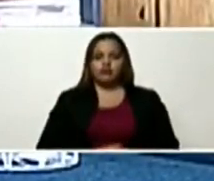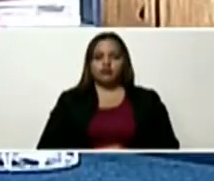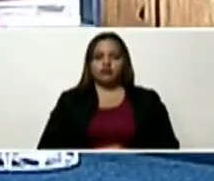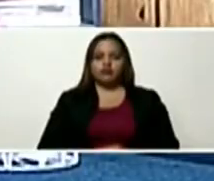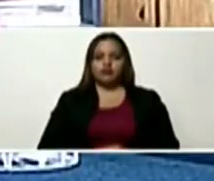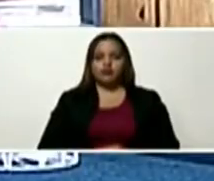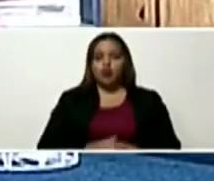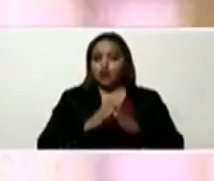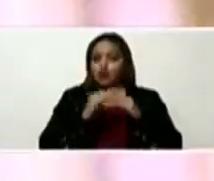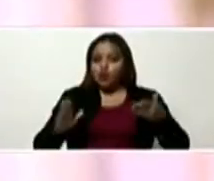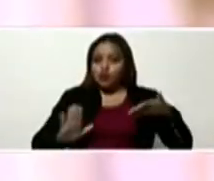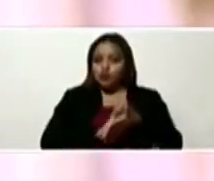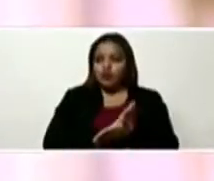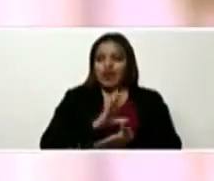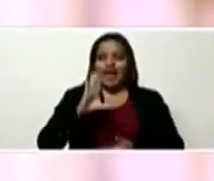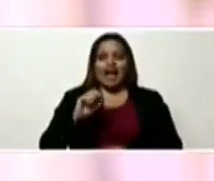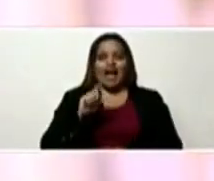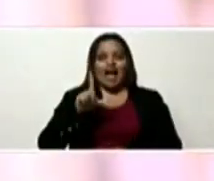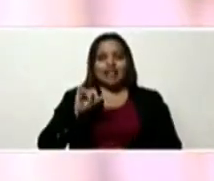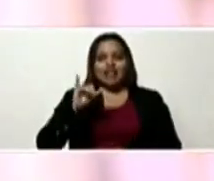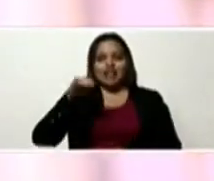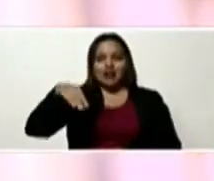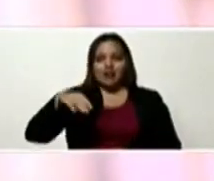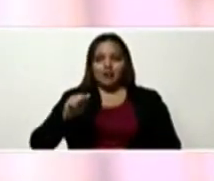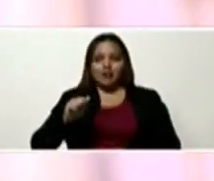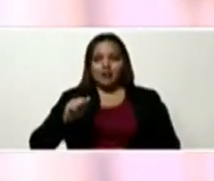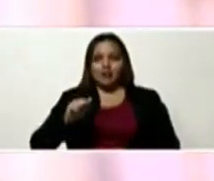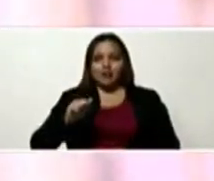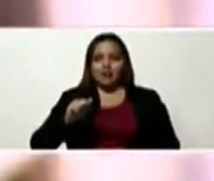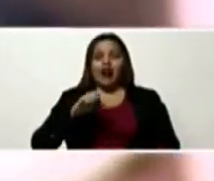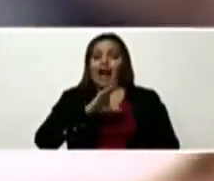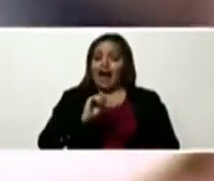Todo sobre Calibán. Todo Calibán.